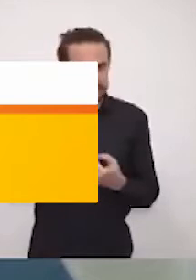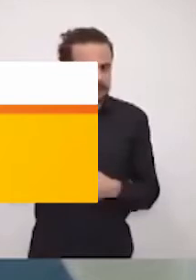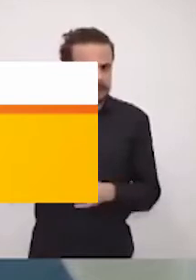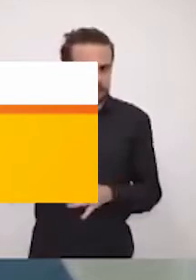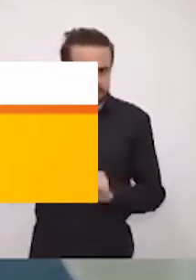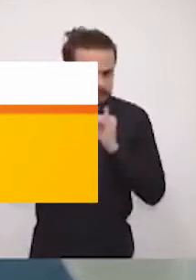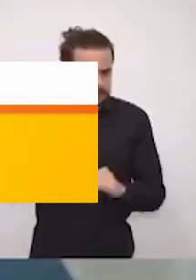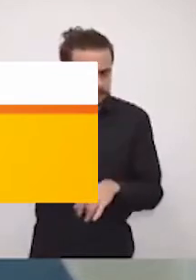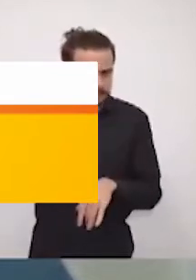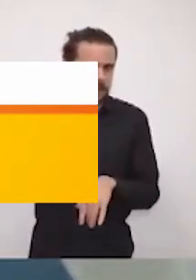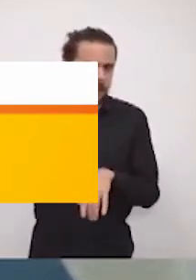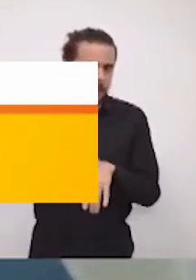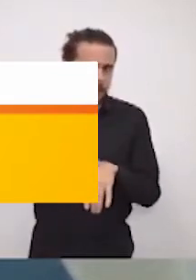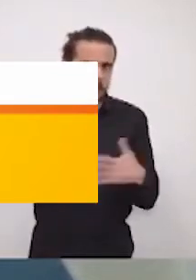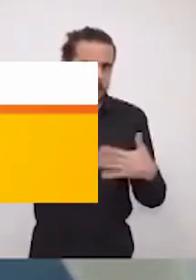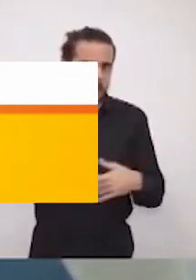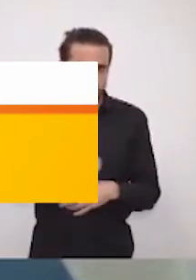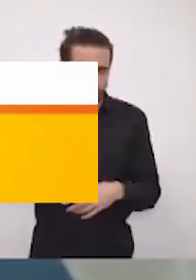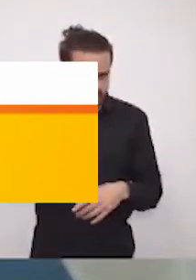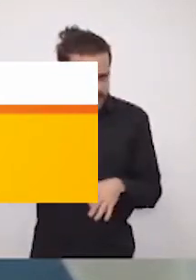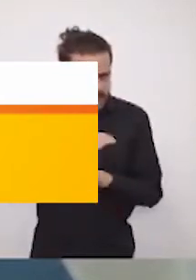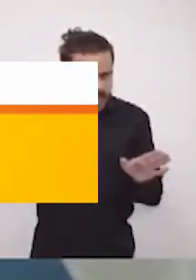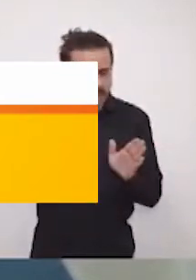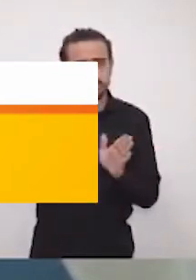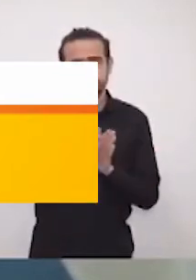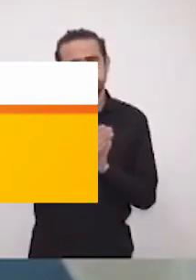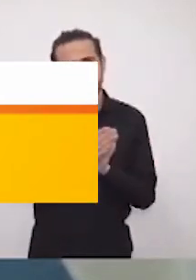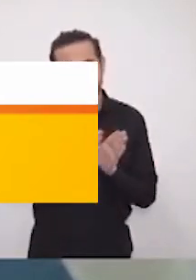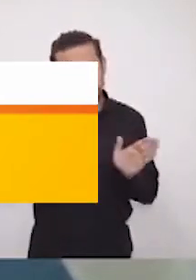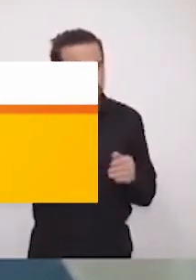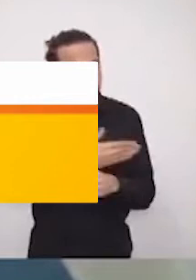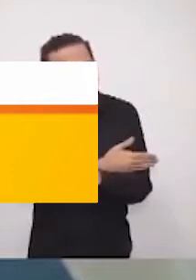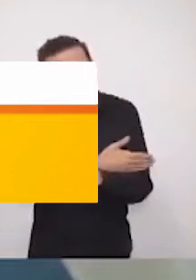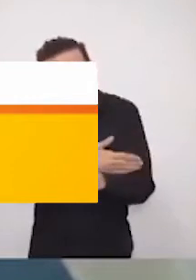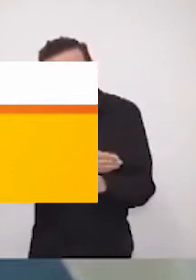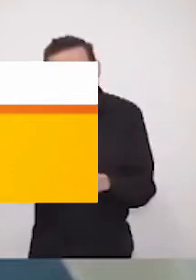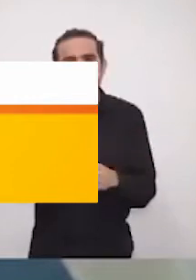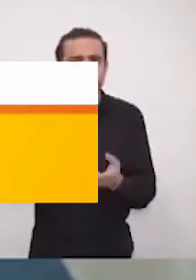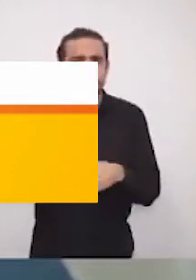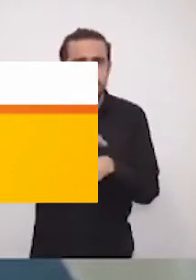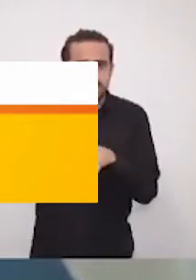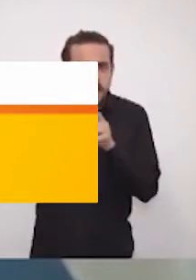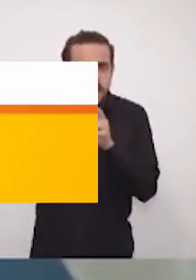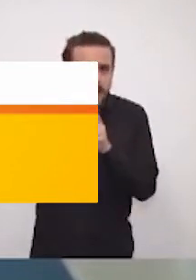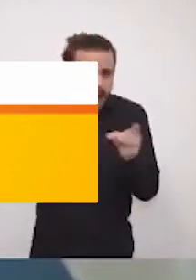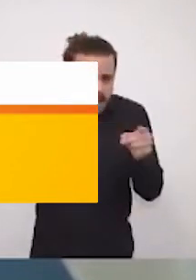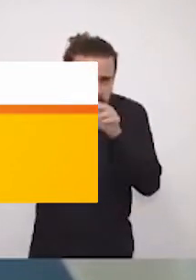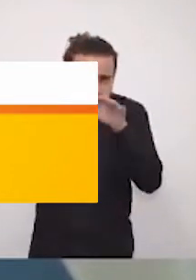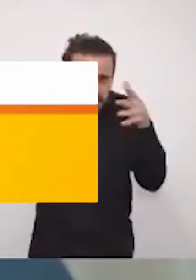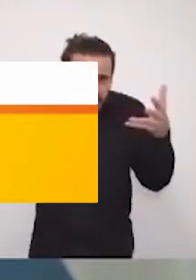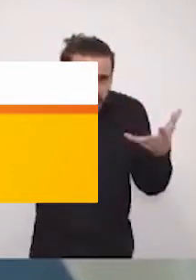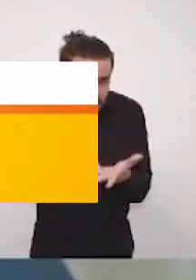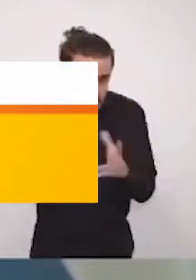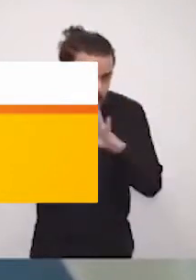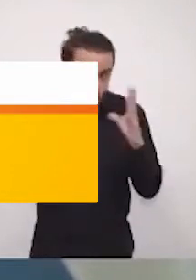importante, hemos transitado una buena parte de esta pandemia mundial, de la cual nadie se ha salvado, pero y